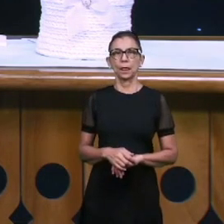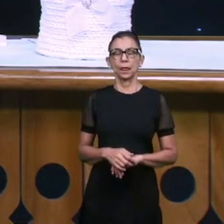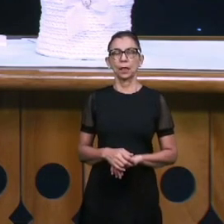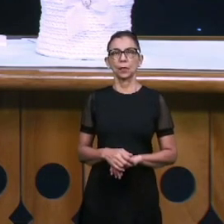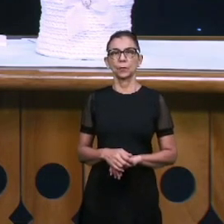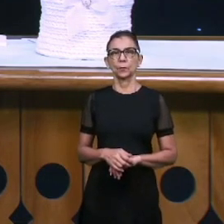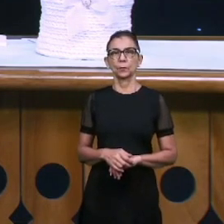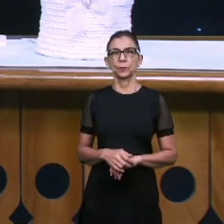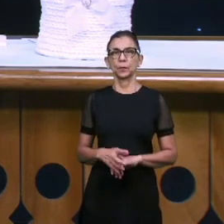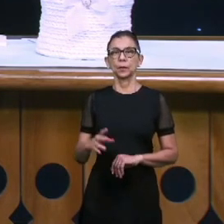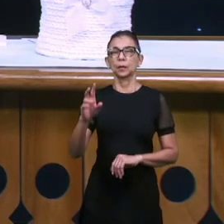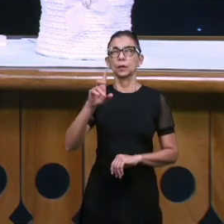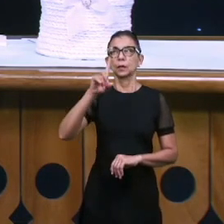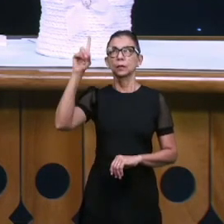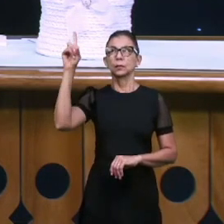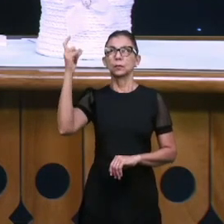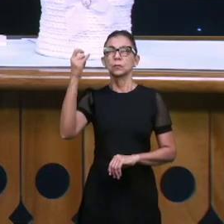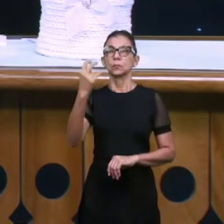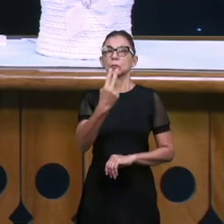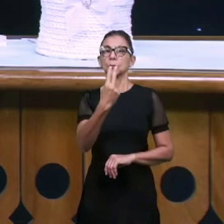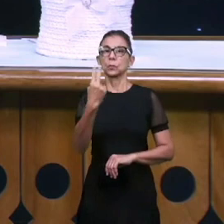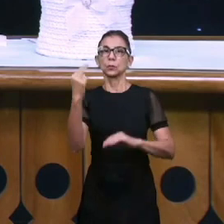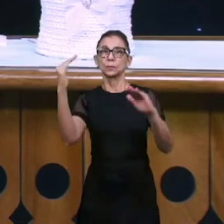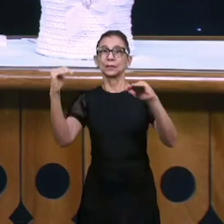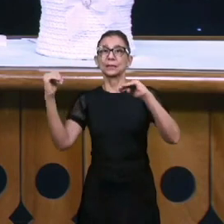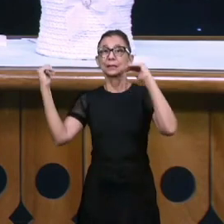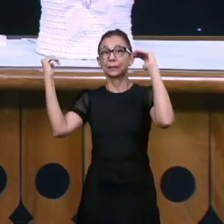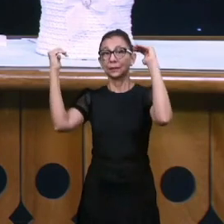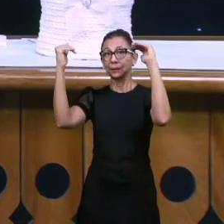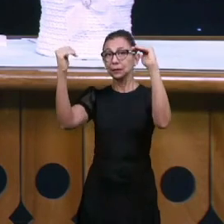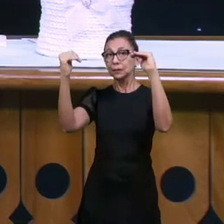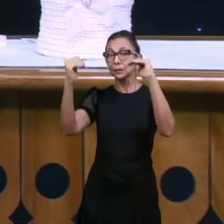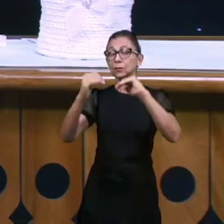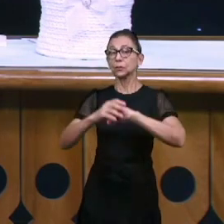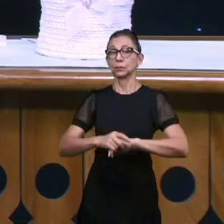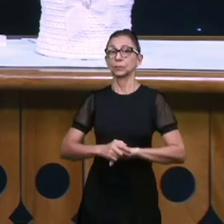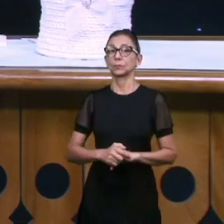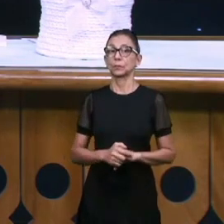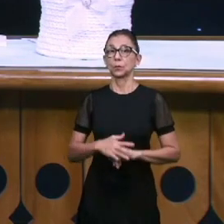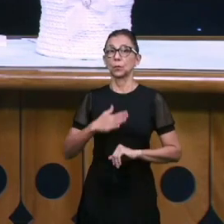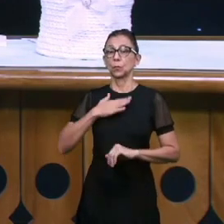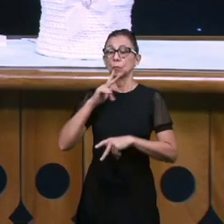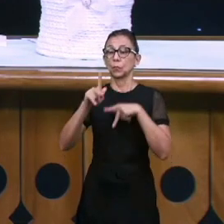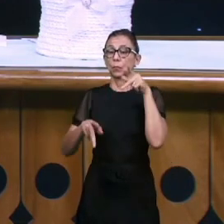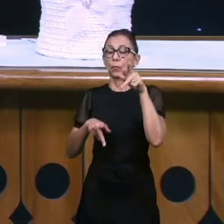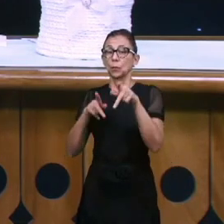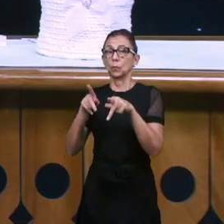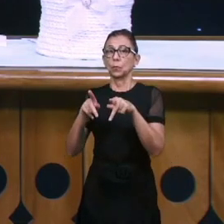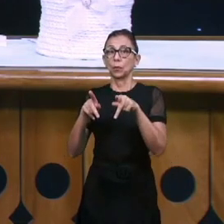seré engrandecido en medio de mi pueblo, y